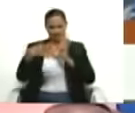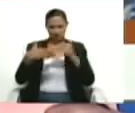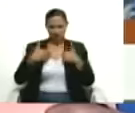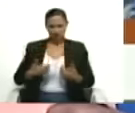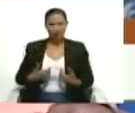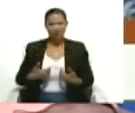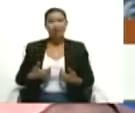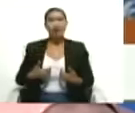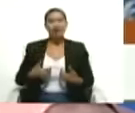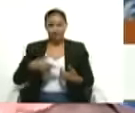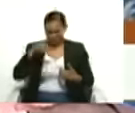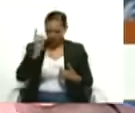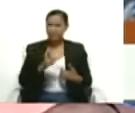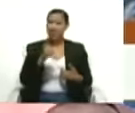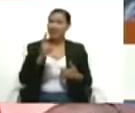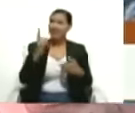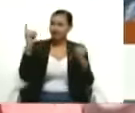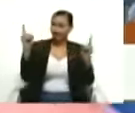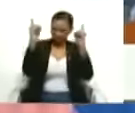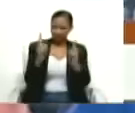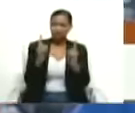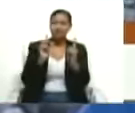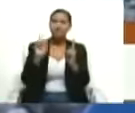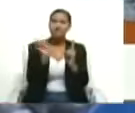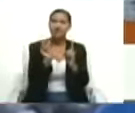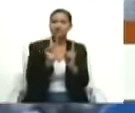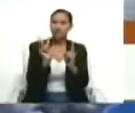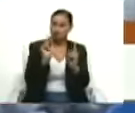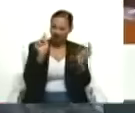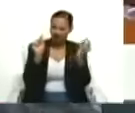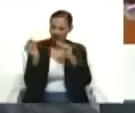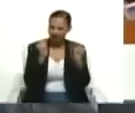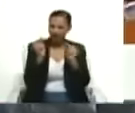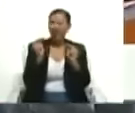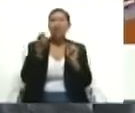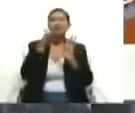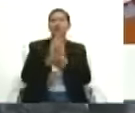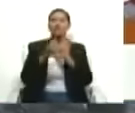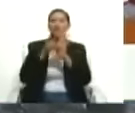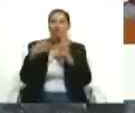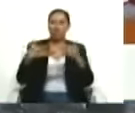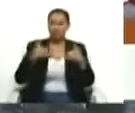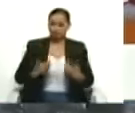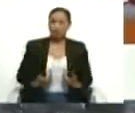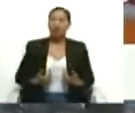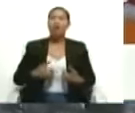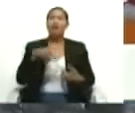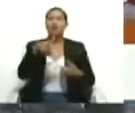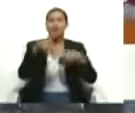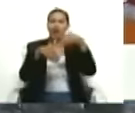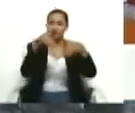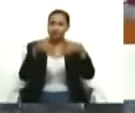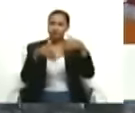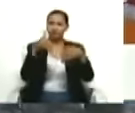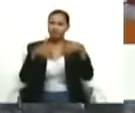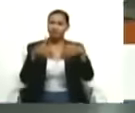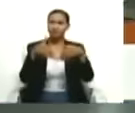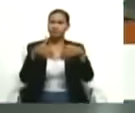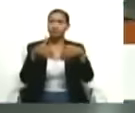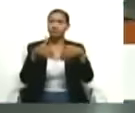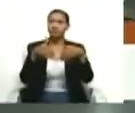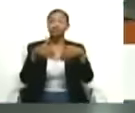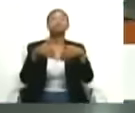humanos con el pueblo venezolano para que lleven lecciones de qué se trata. Y esta es una